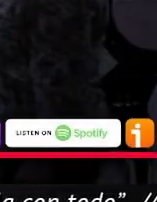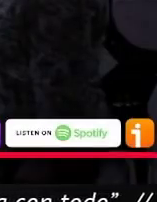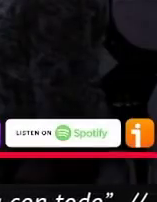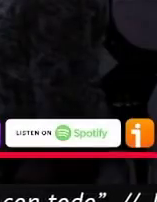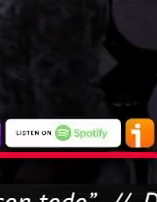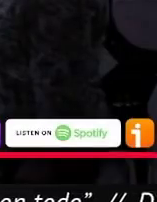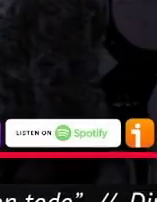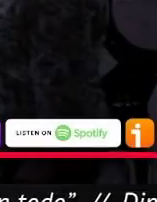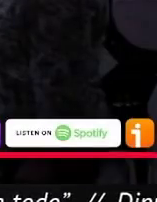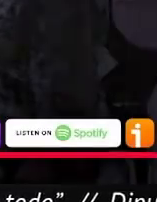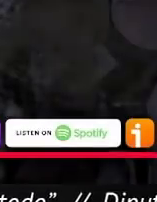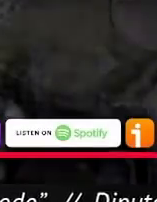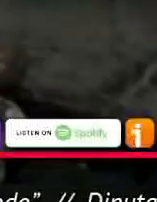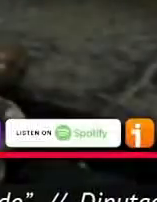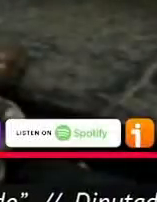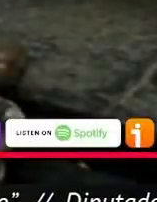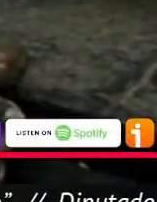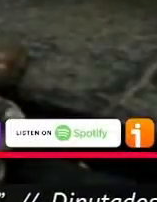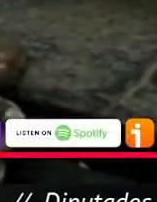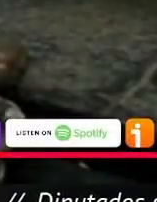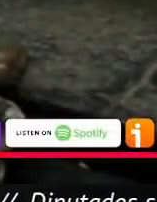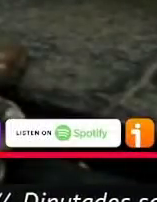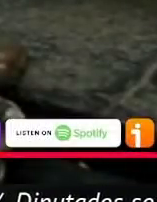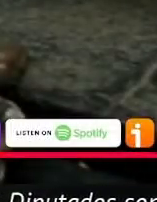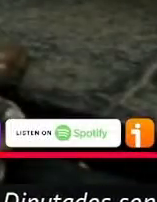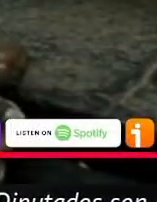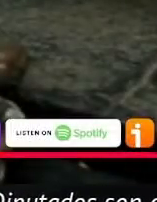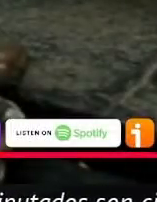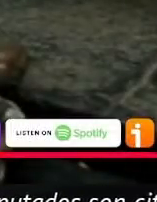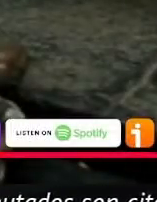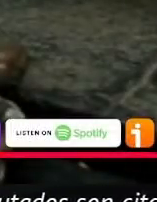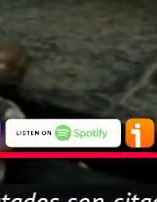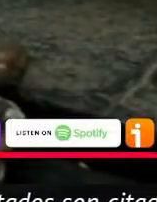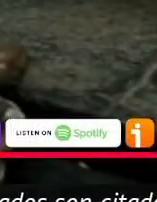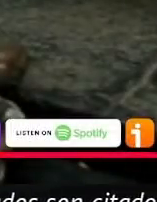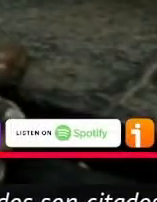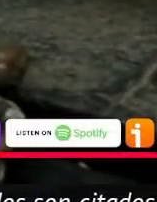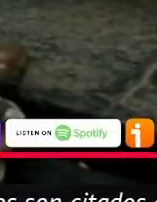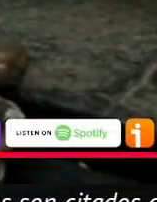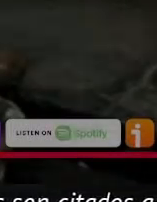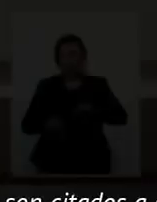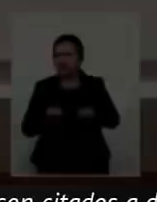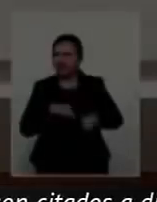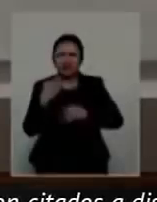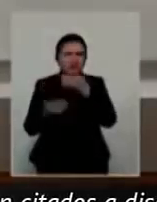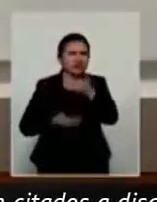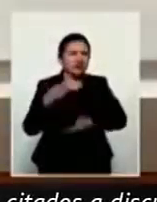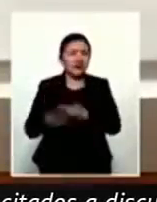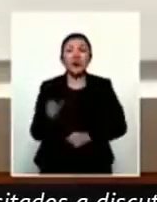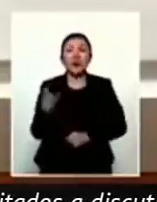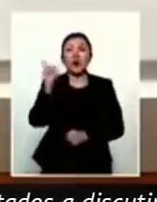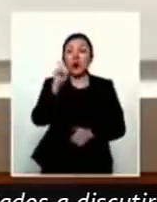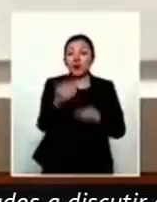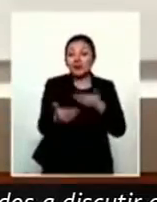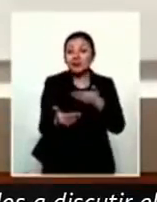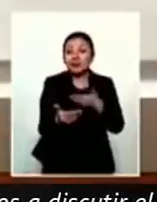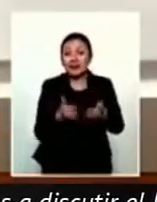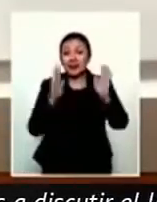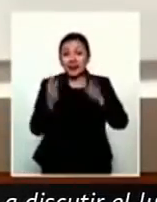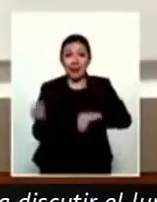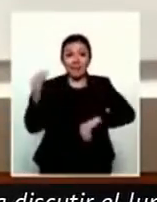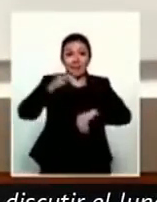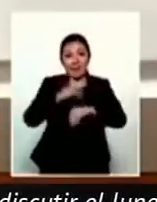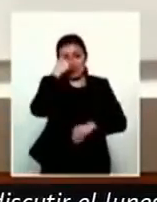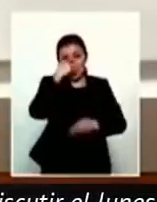que hizo del caso de la guardería ABC. Vamos a verlo. Así es, ya lo tenemos. Previo a presentar el